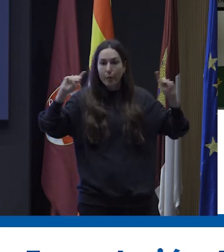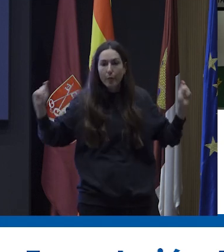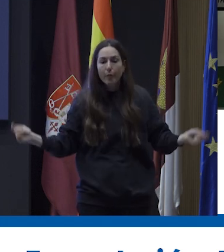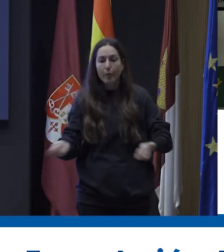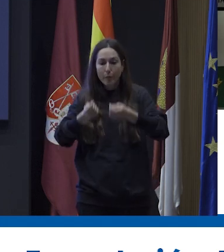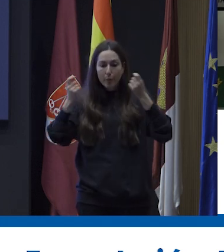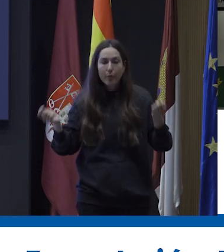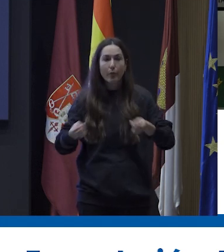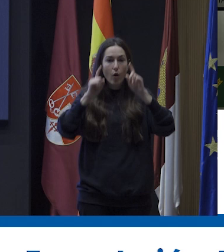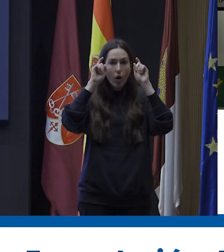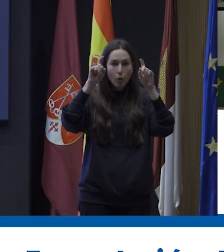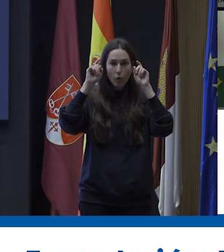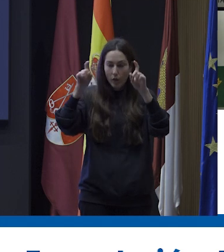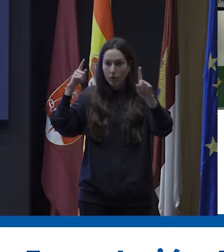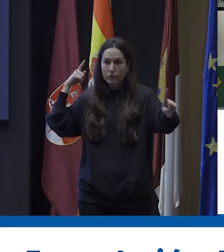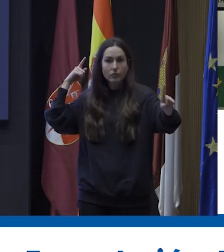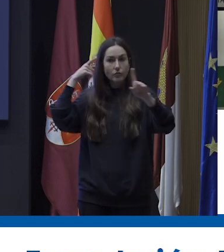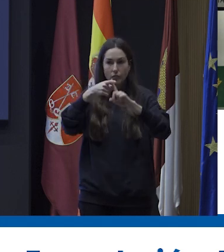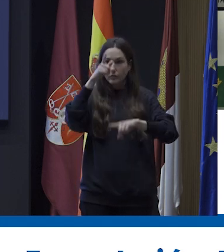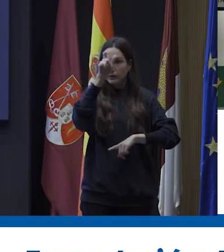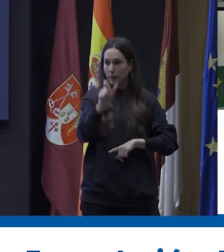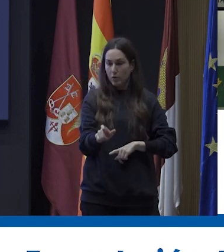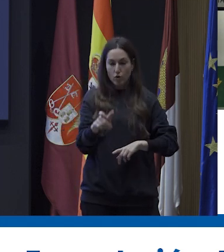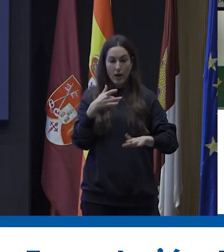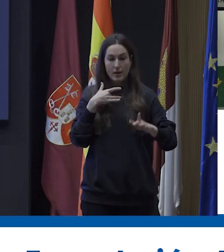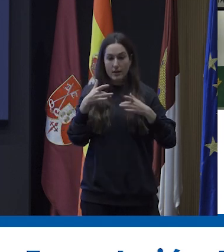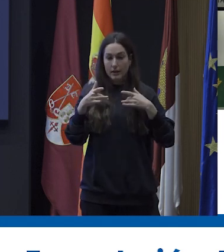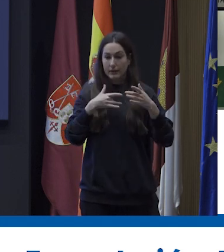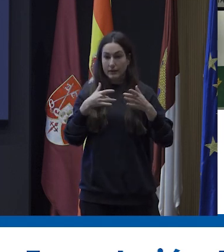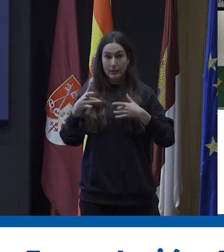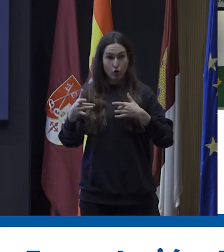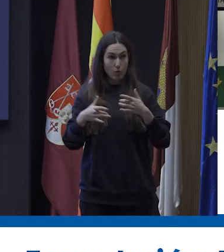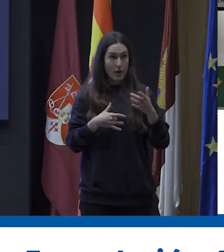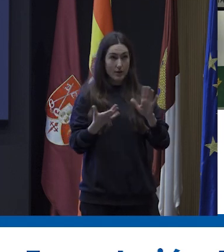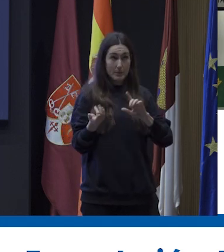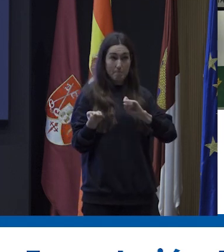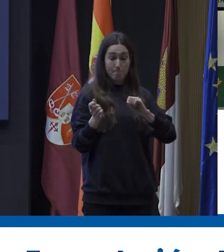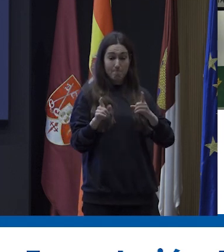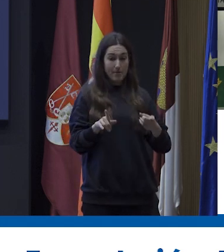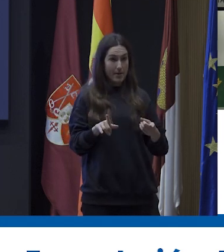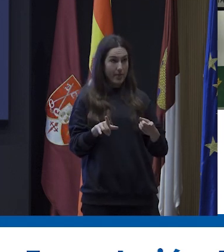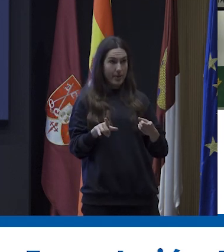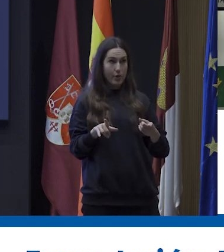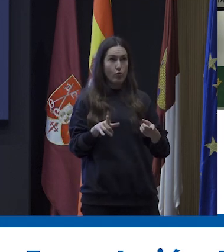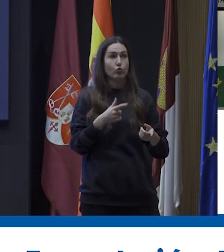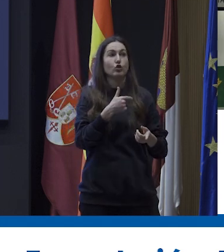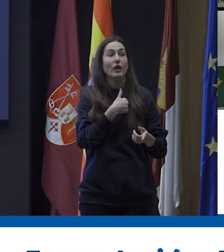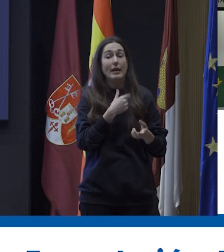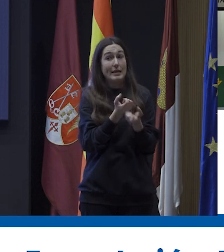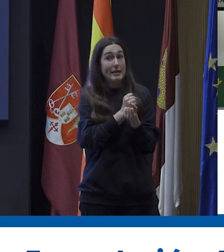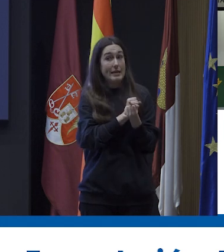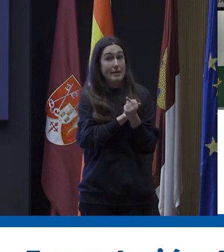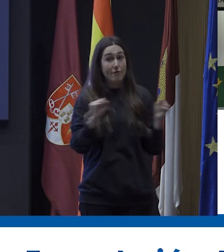educación para que el paciente, nada más que tuviera unos síntomas compatibles con enfermedad, con un síndrome coronario agudo, con un infarto,